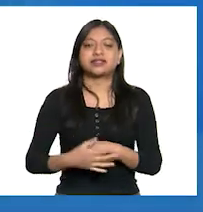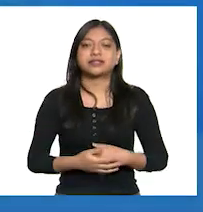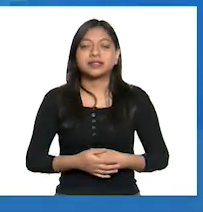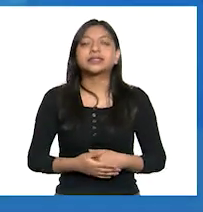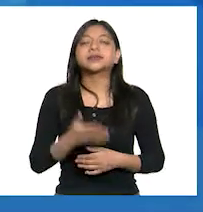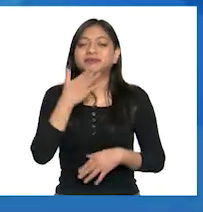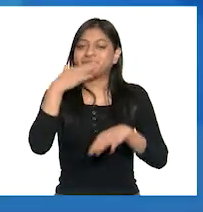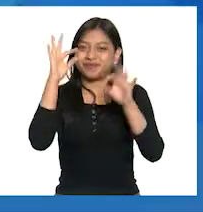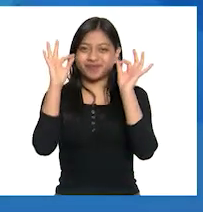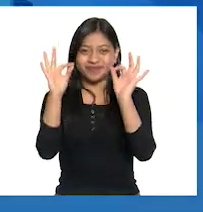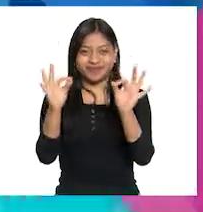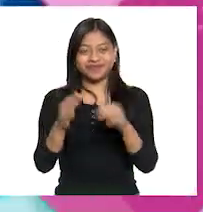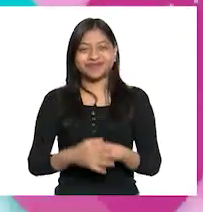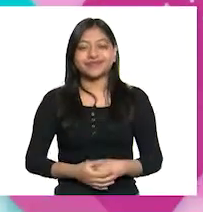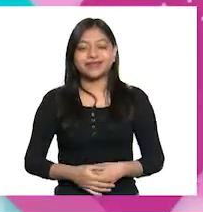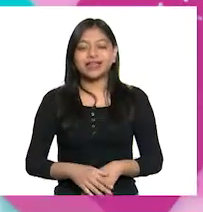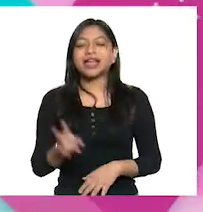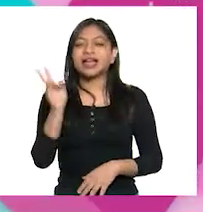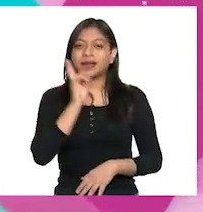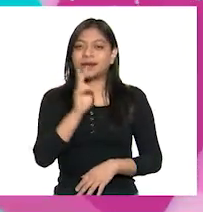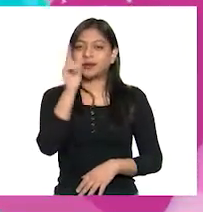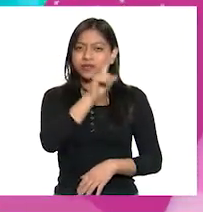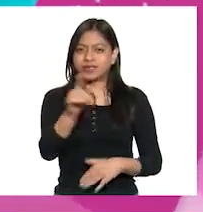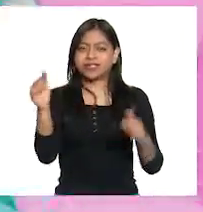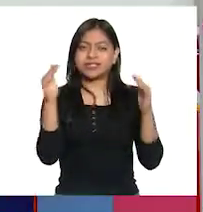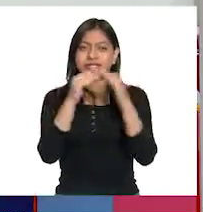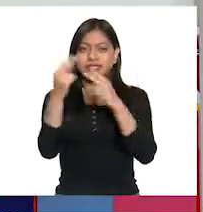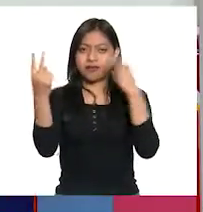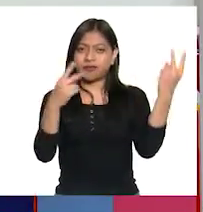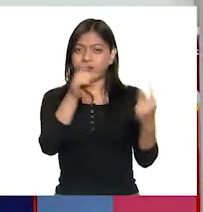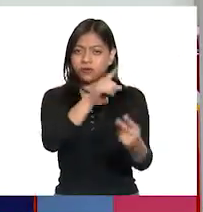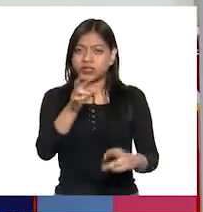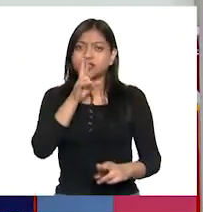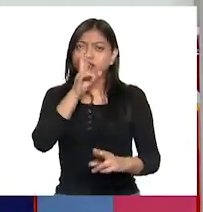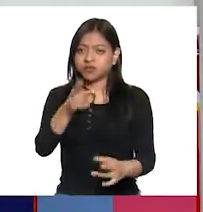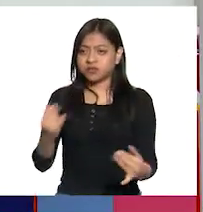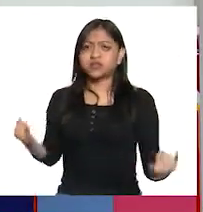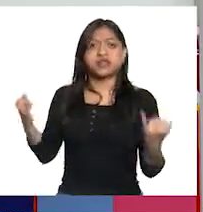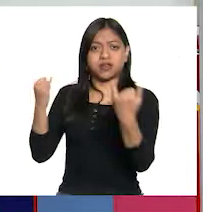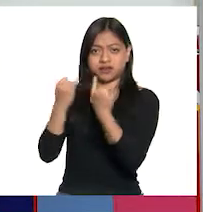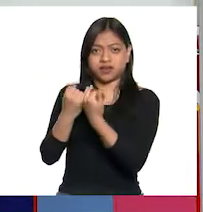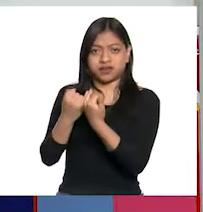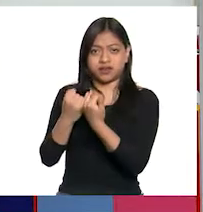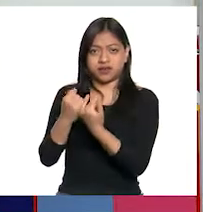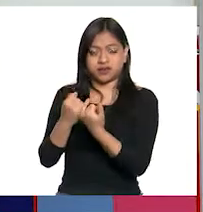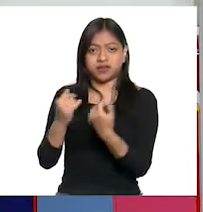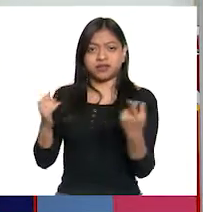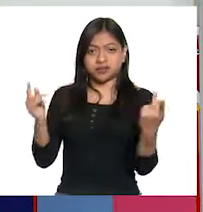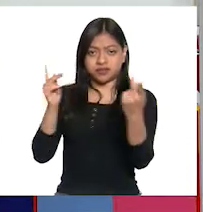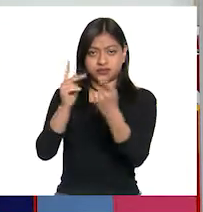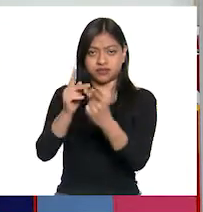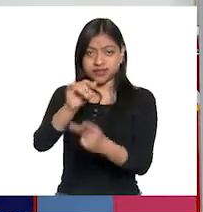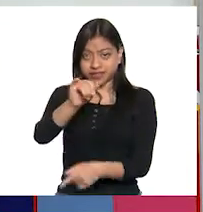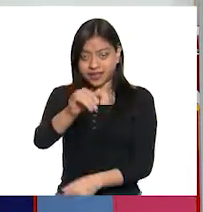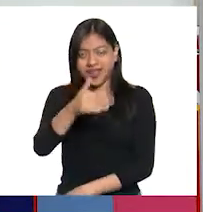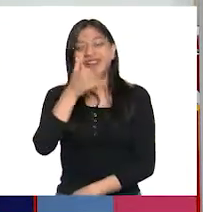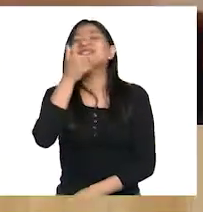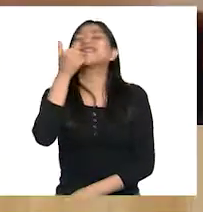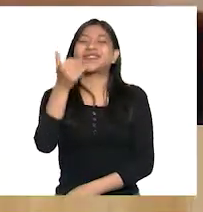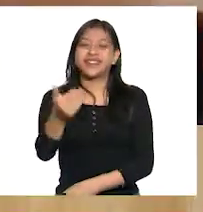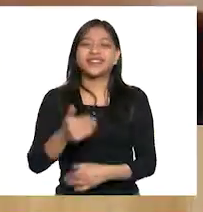Exacto. Vamos a ver, ¿ustedes en casa también tienen los mismos resultados? ¡Sí! ¿Sí? Muy bien.